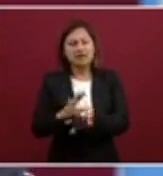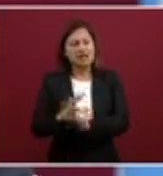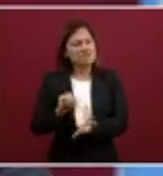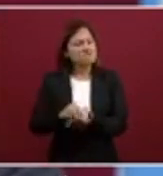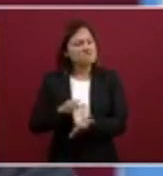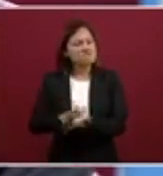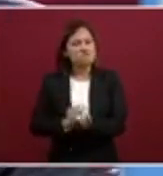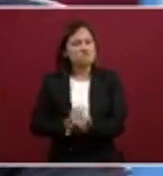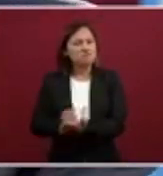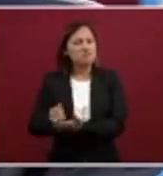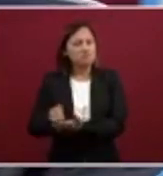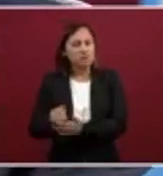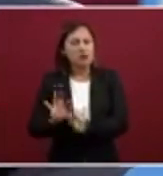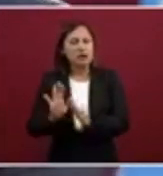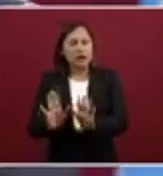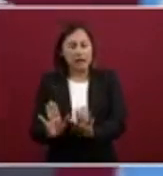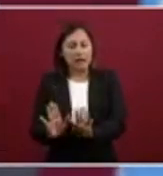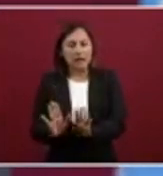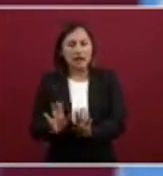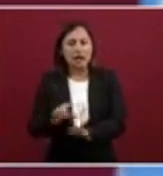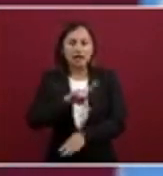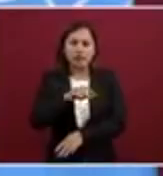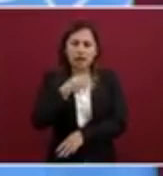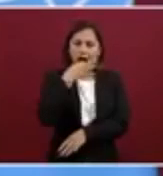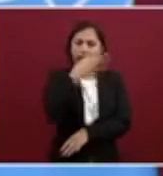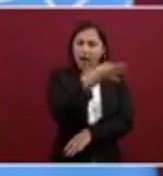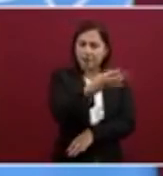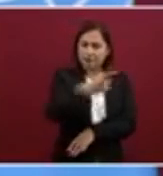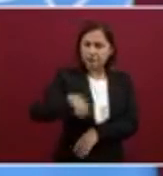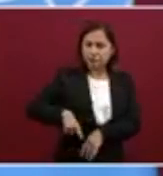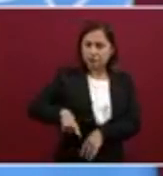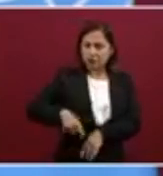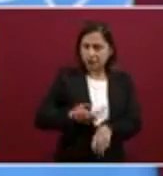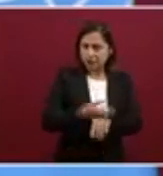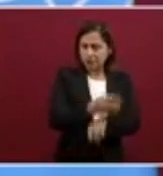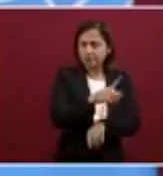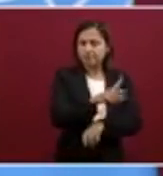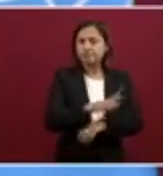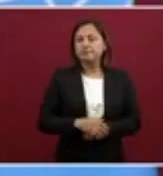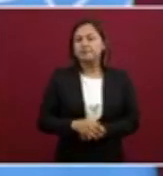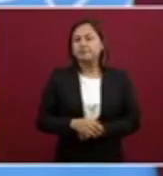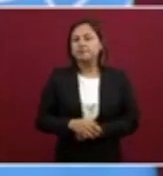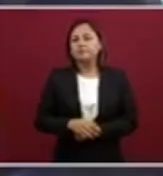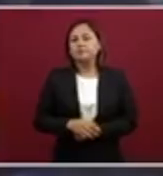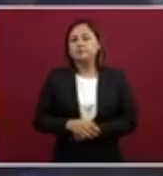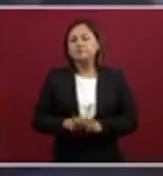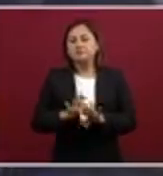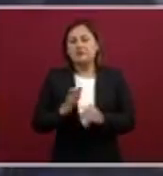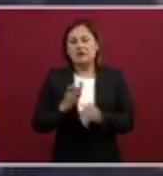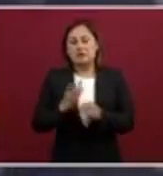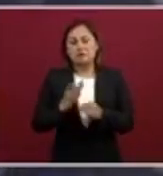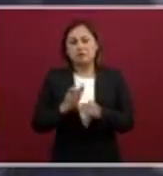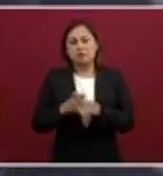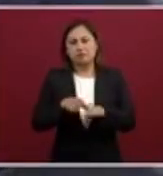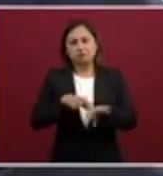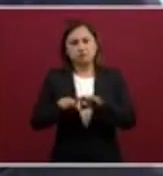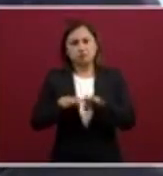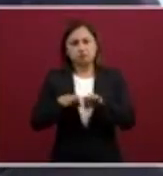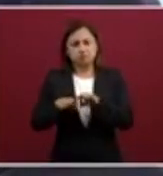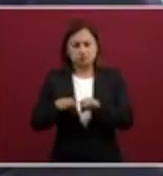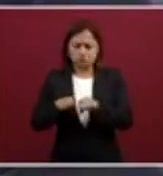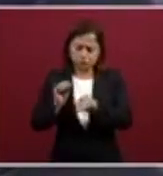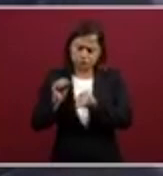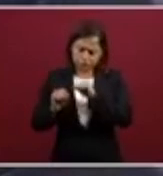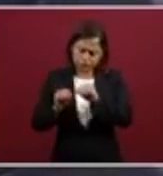Estamos trabajando muy bien, hay muy buena coordinación con la